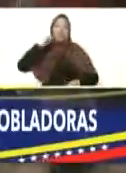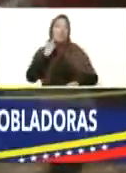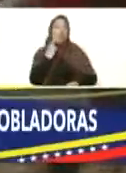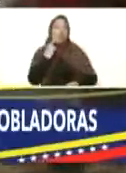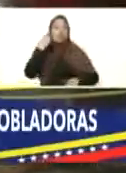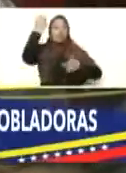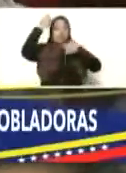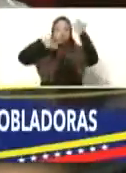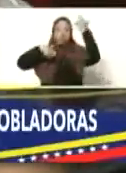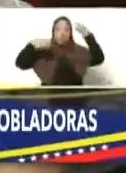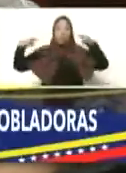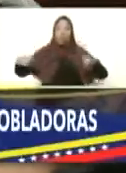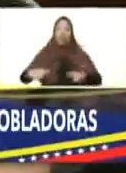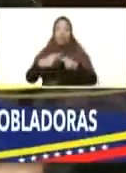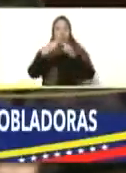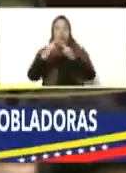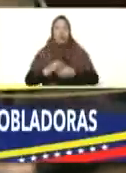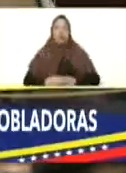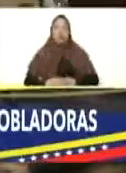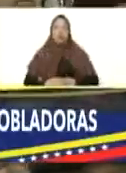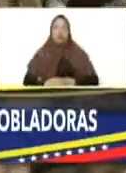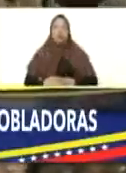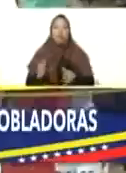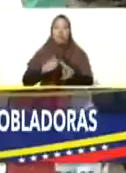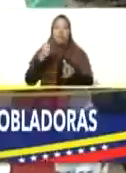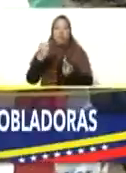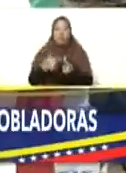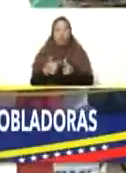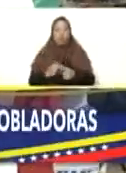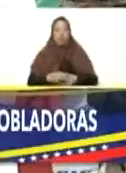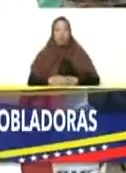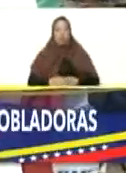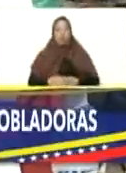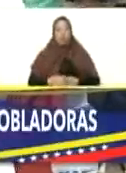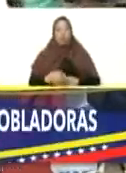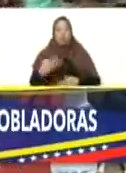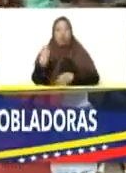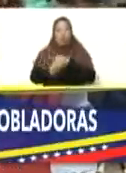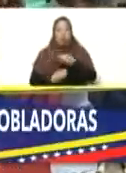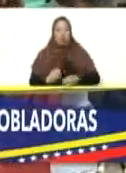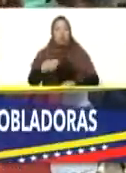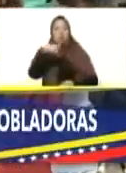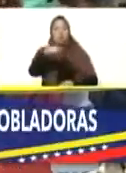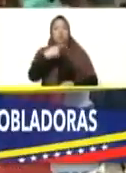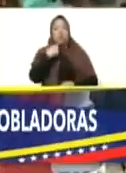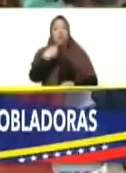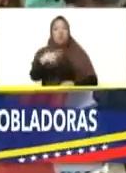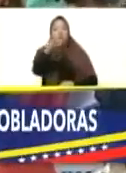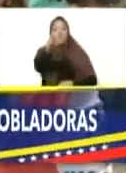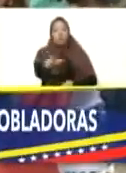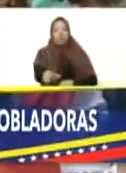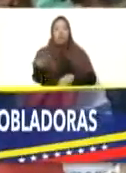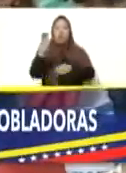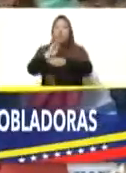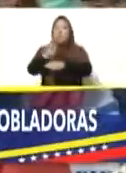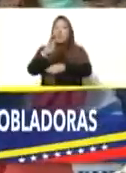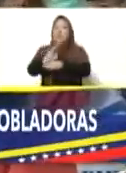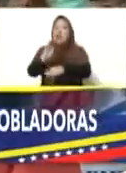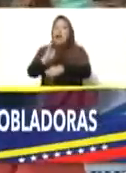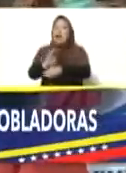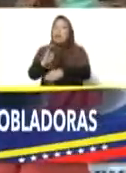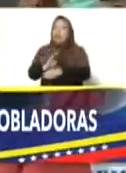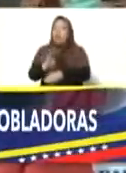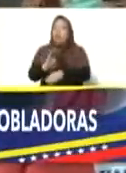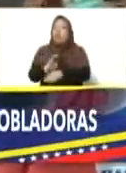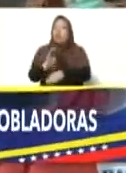que sabe nos encomendó entonces vigente yo para hacer yo les decía allí que cuidado si los adecos copeyanos